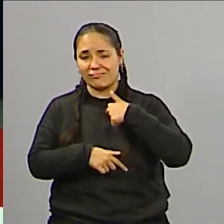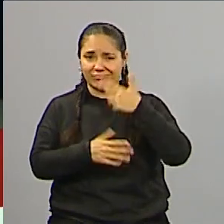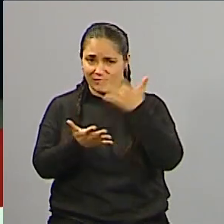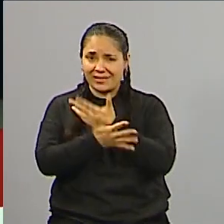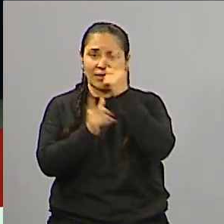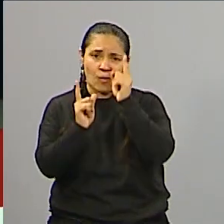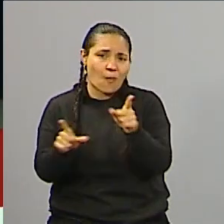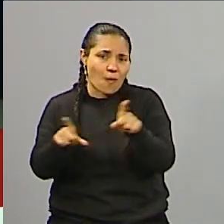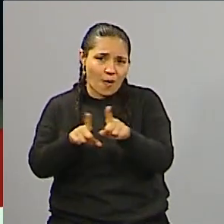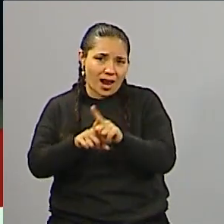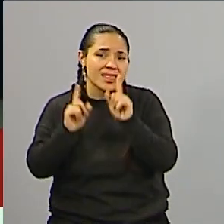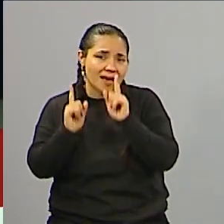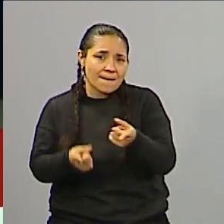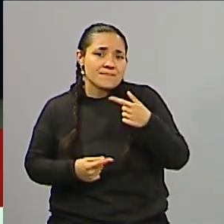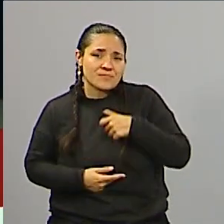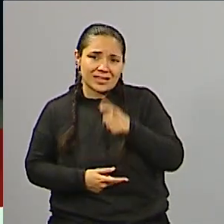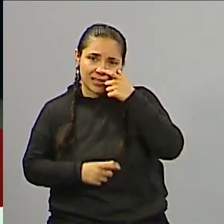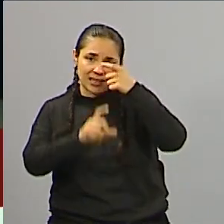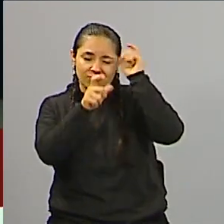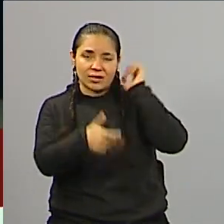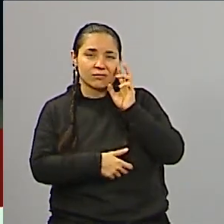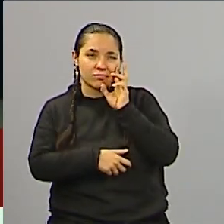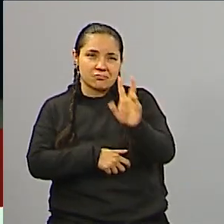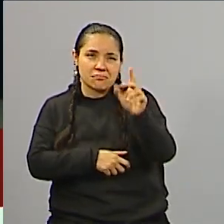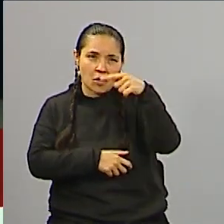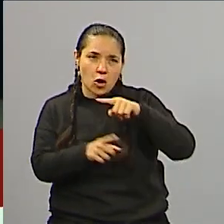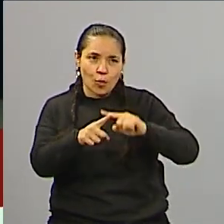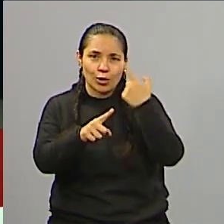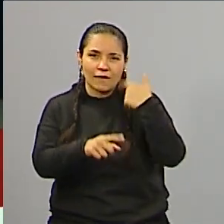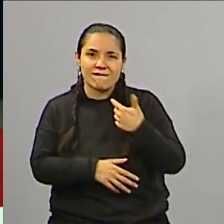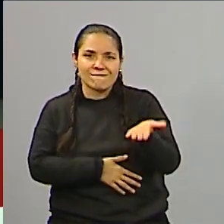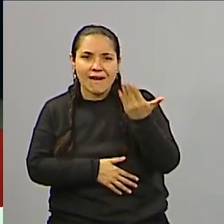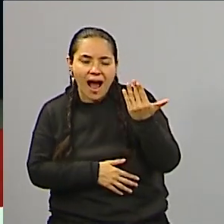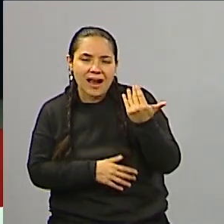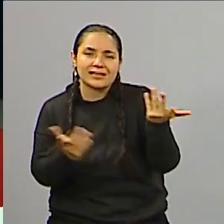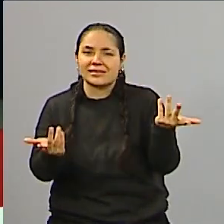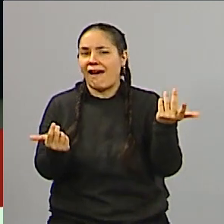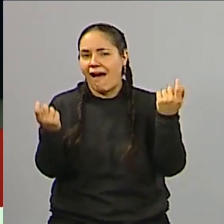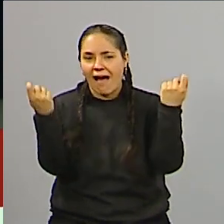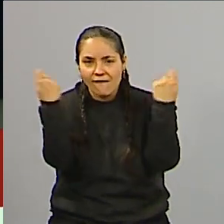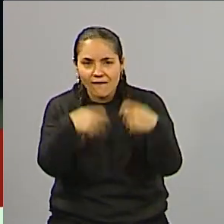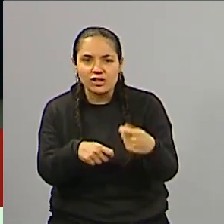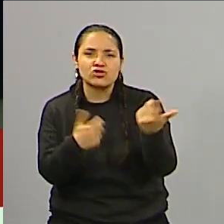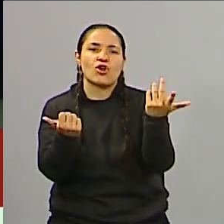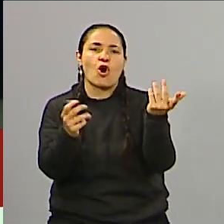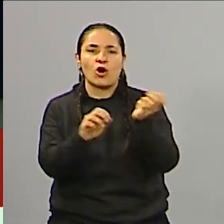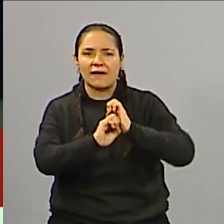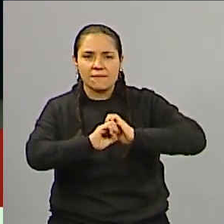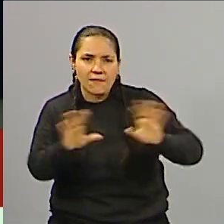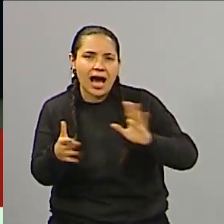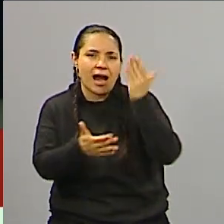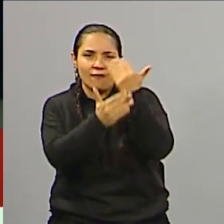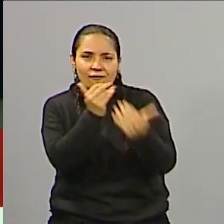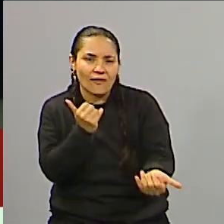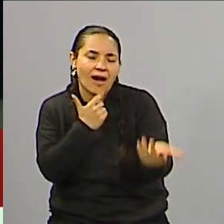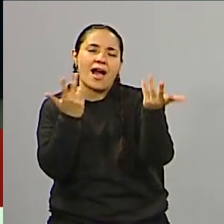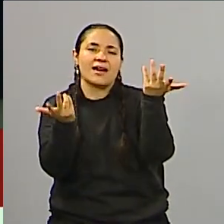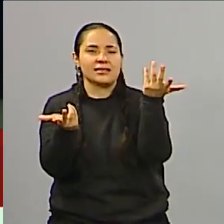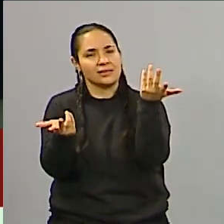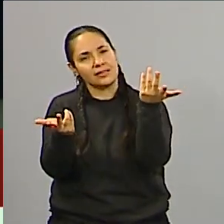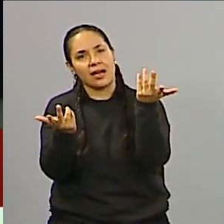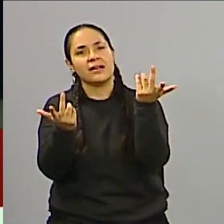por parte de la ciudadanía, de la población. Lo entiende porque uno también lo ha sufrido, lo sufre igual que mucha gente que ve falta de sentido